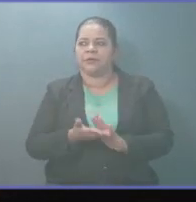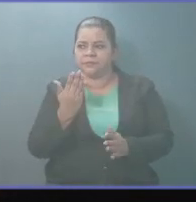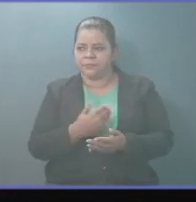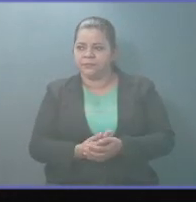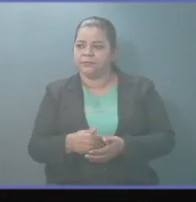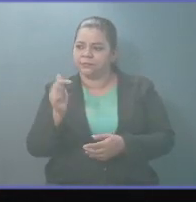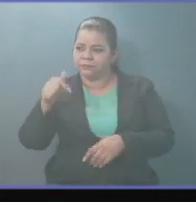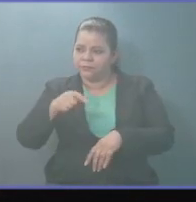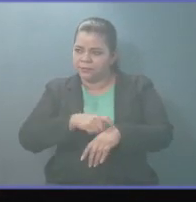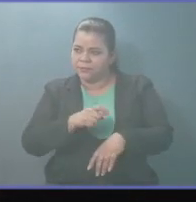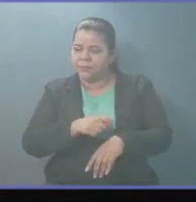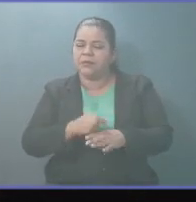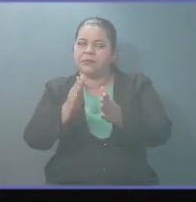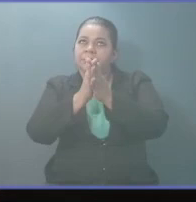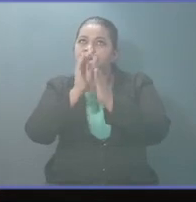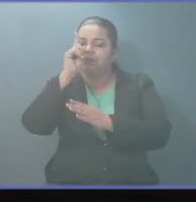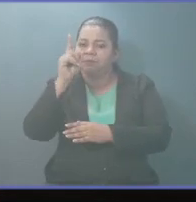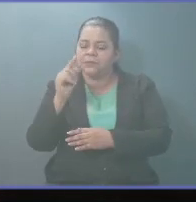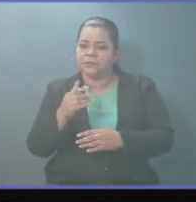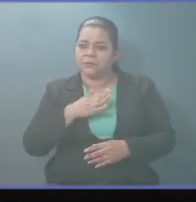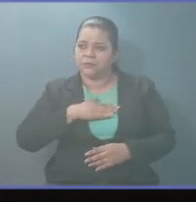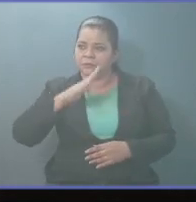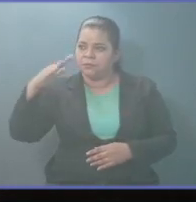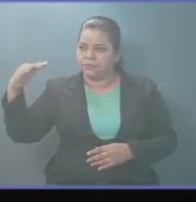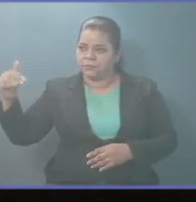a partir del 1 de enero, favor a emitir su voto.